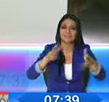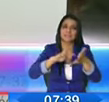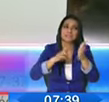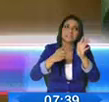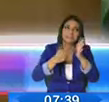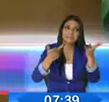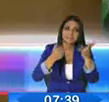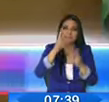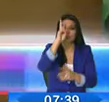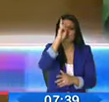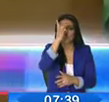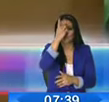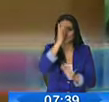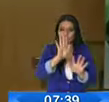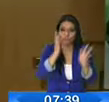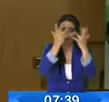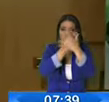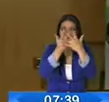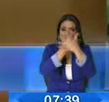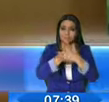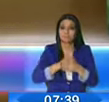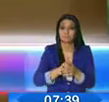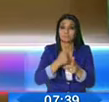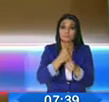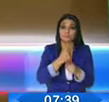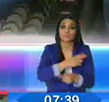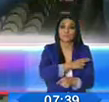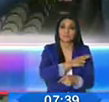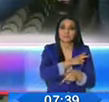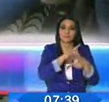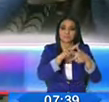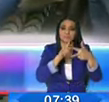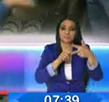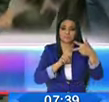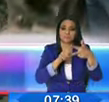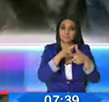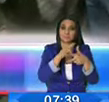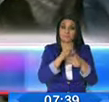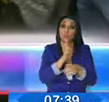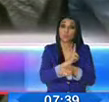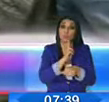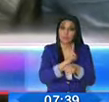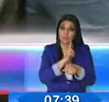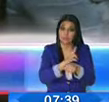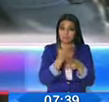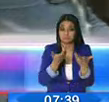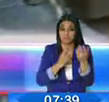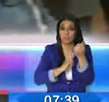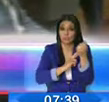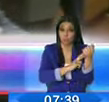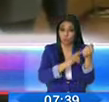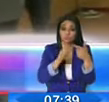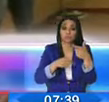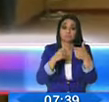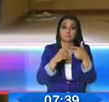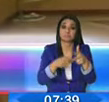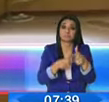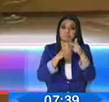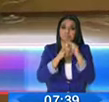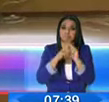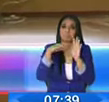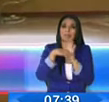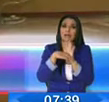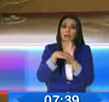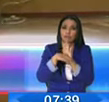todavía para cubrir esta diferencia las universidades tienen tres días hacer uso de los recursos del pp de uco acceder a créditos del bebé para